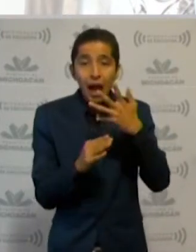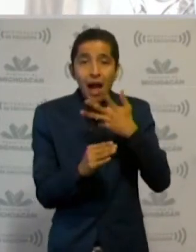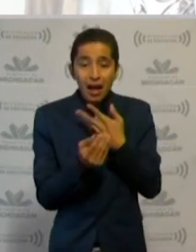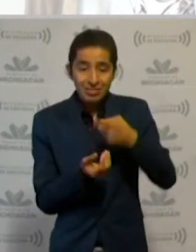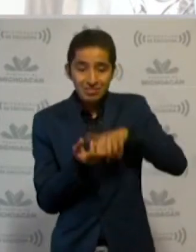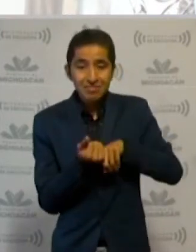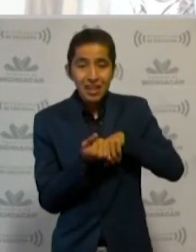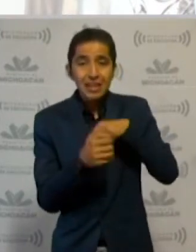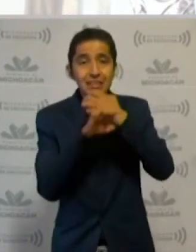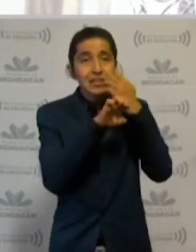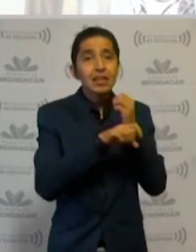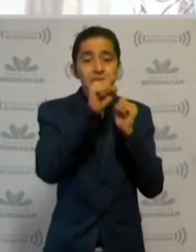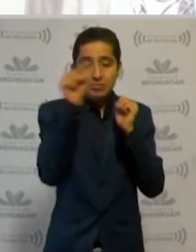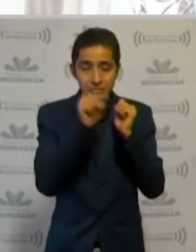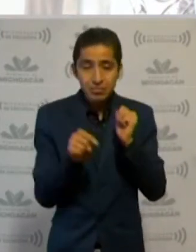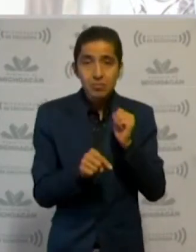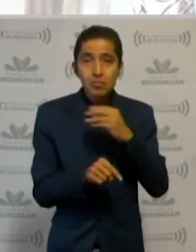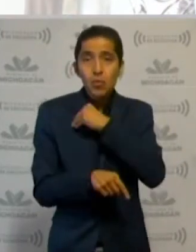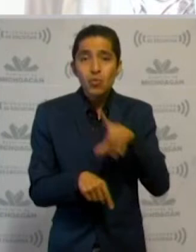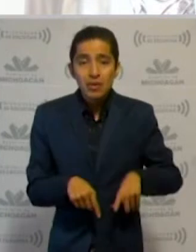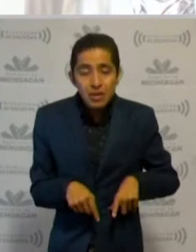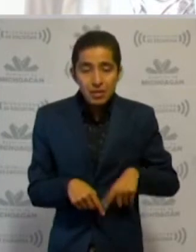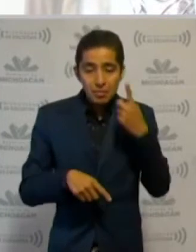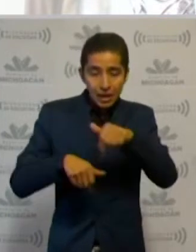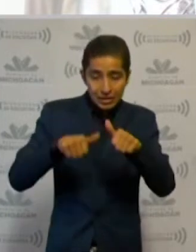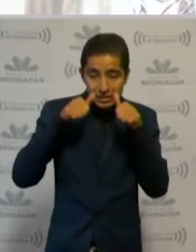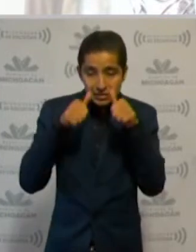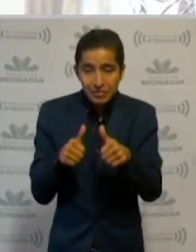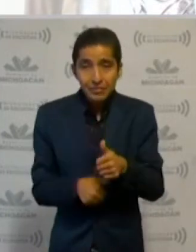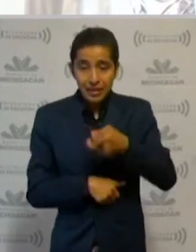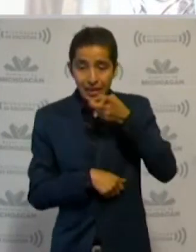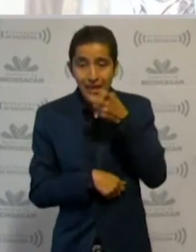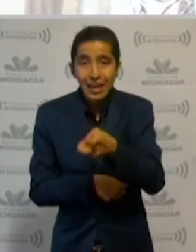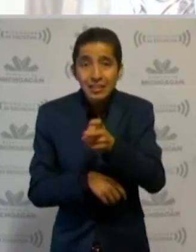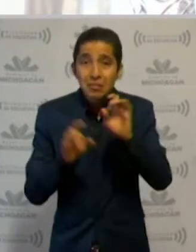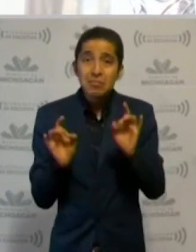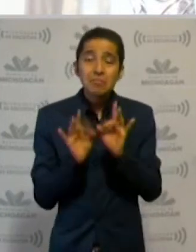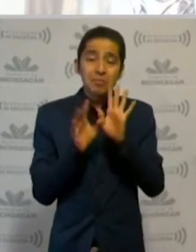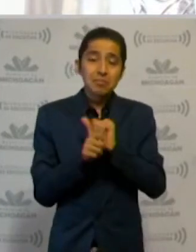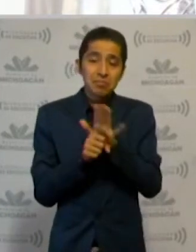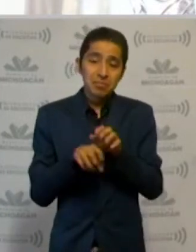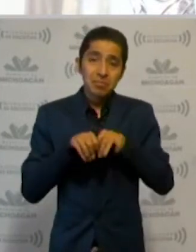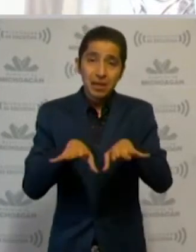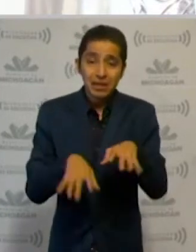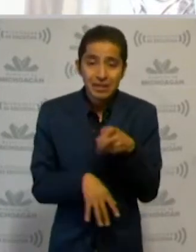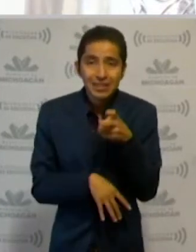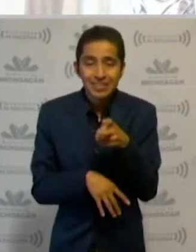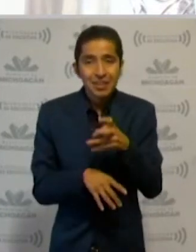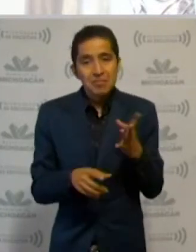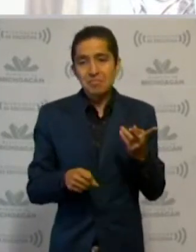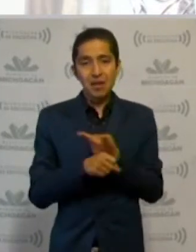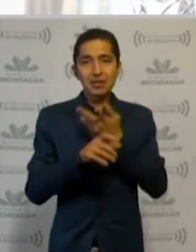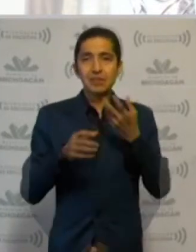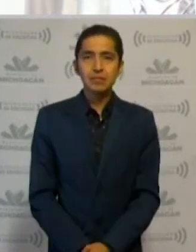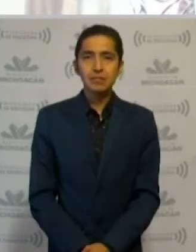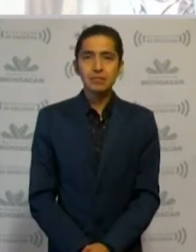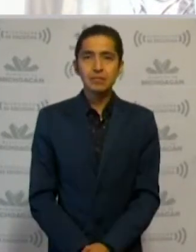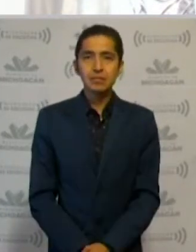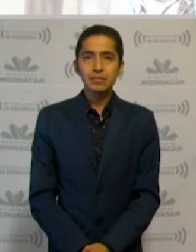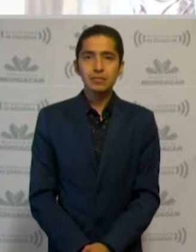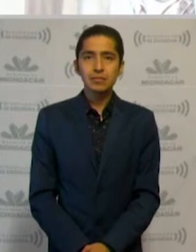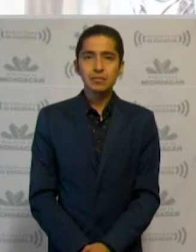tenemos los estados y los municipios frente a este tipo de emergencias y acontecimientos extraordinarios